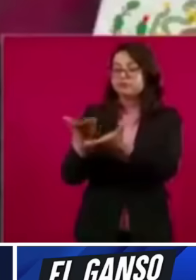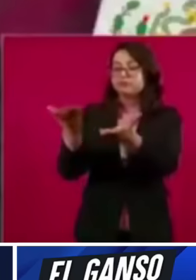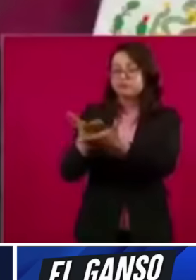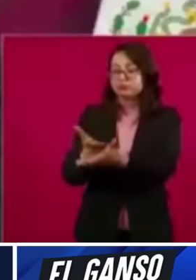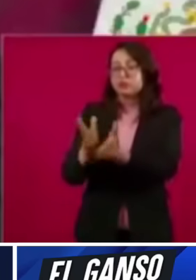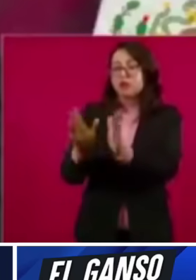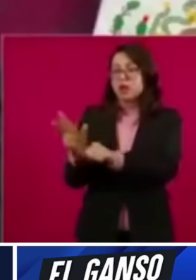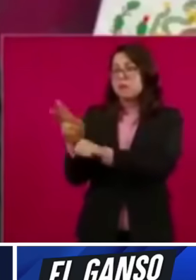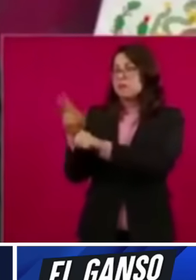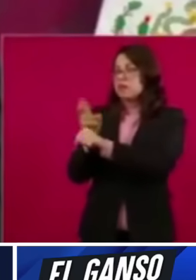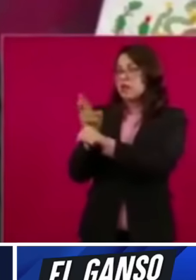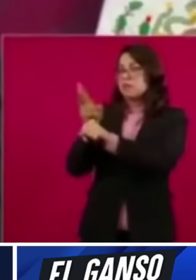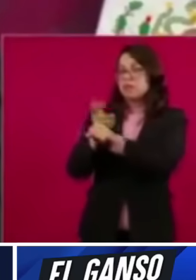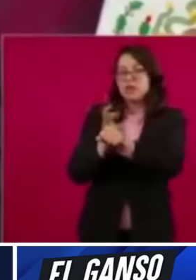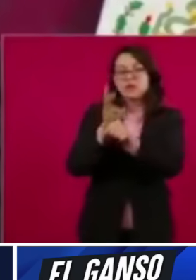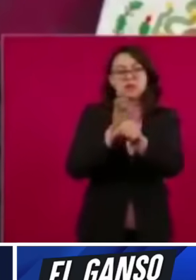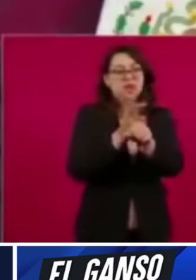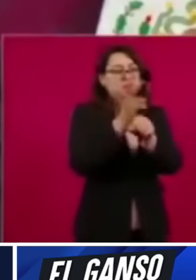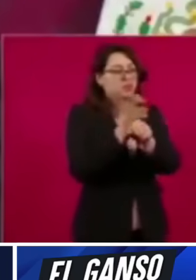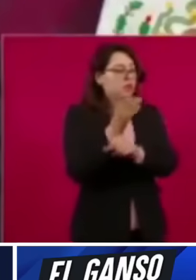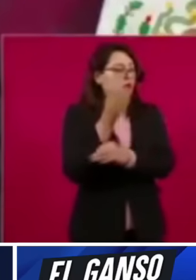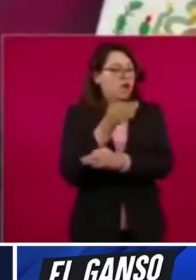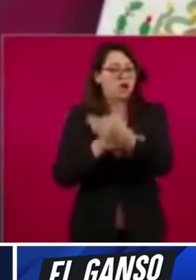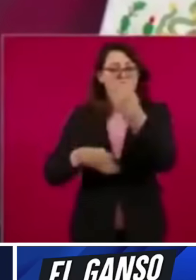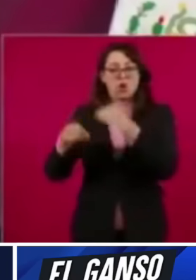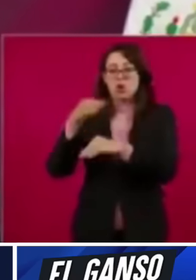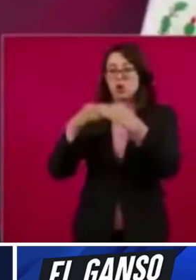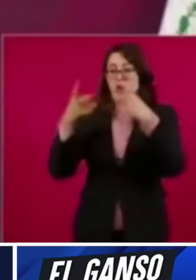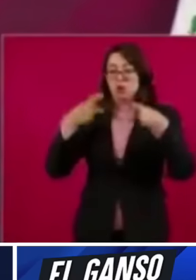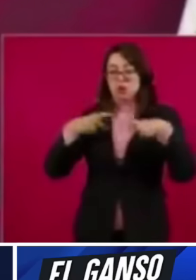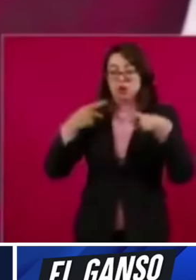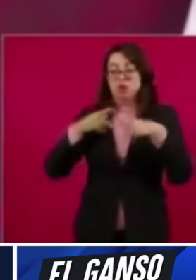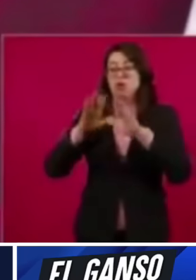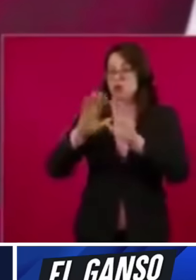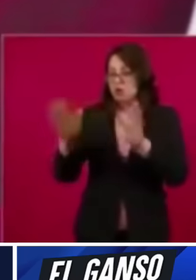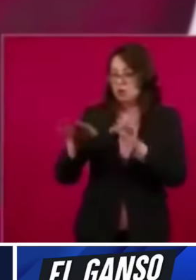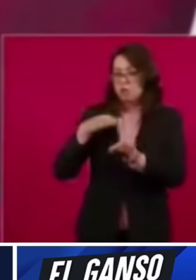se hace la invitación a todos y regresando